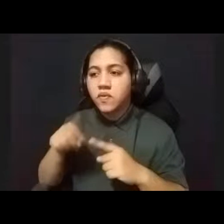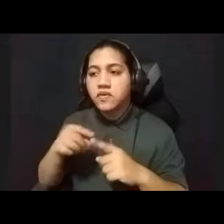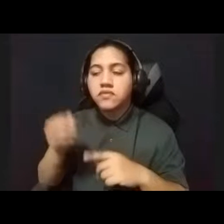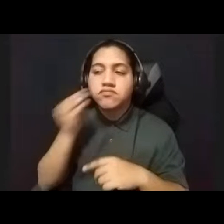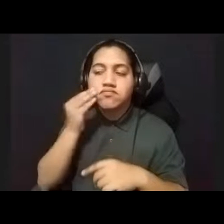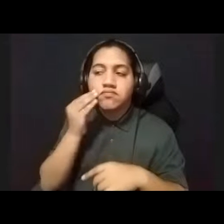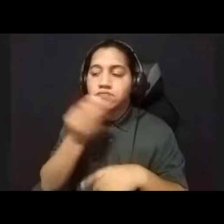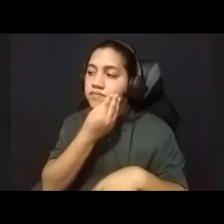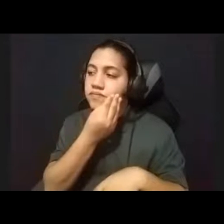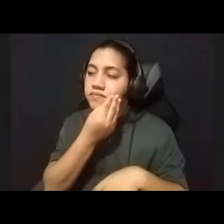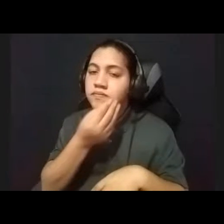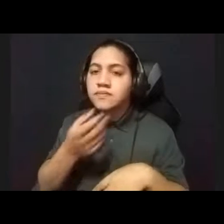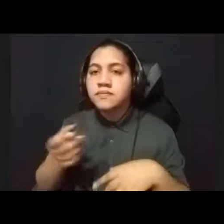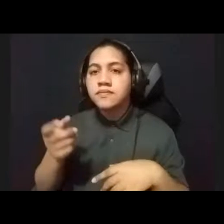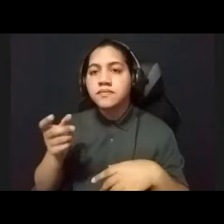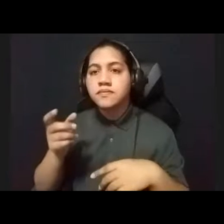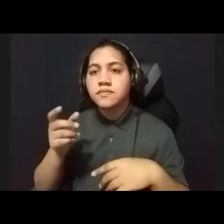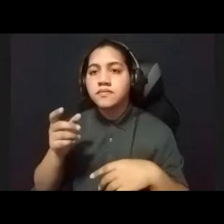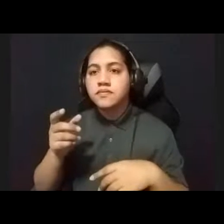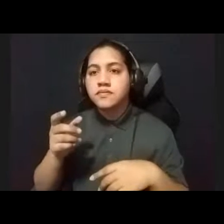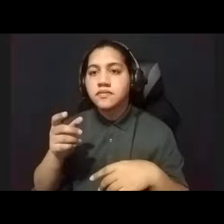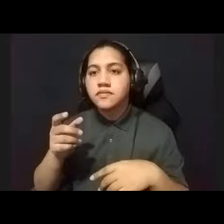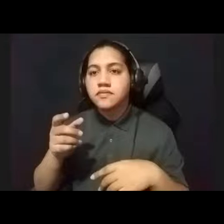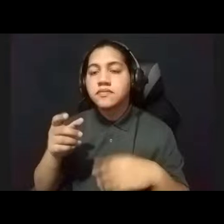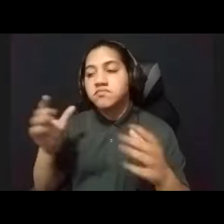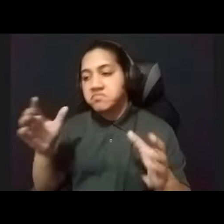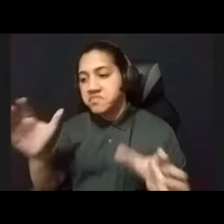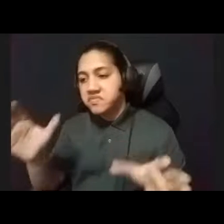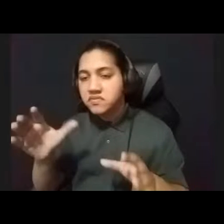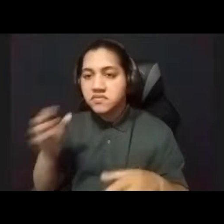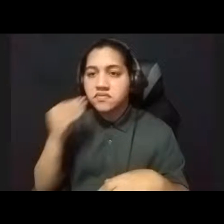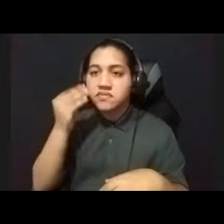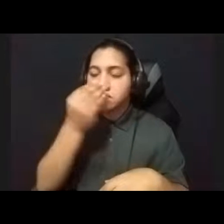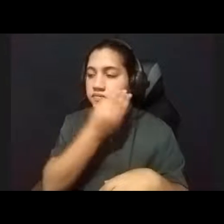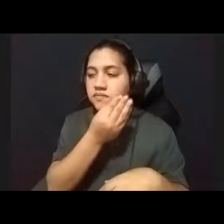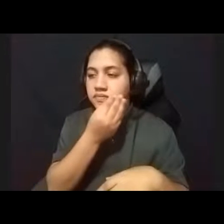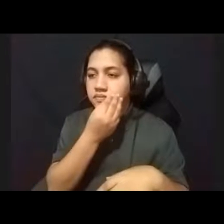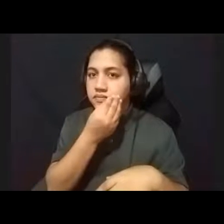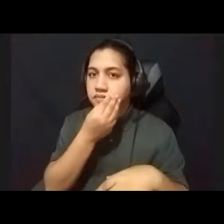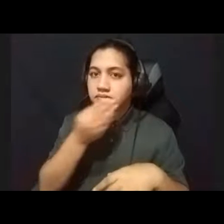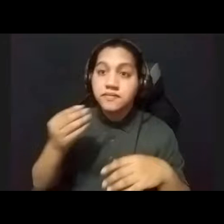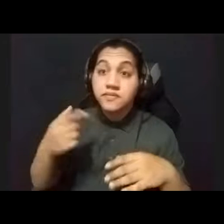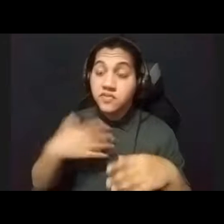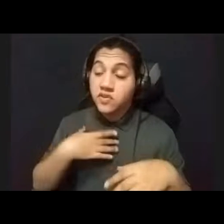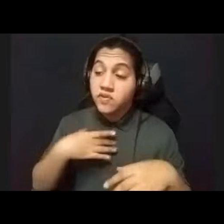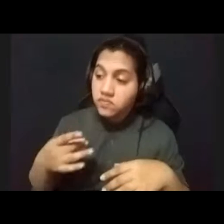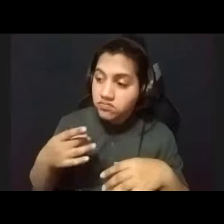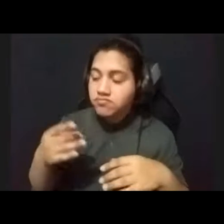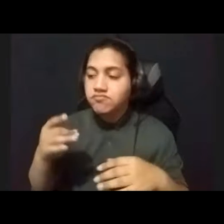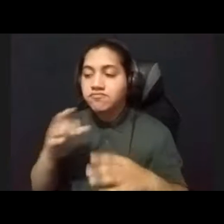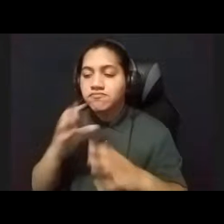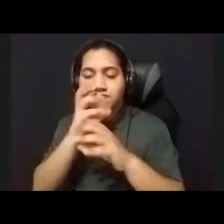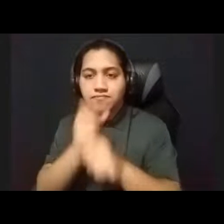empolvaba. Y es que el hecho de empolvarse es algo que nos gusta, es algo muy llamativo, es